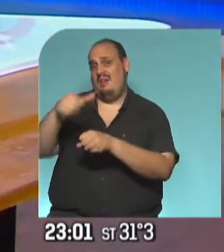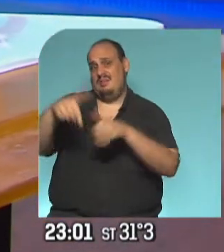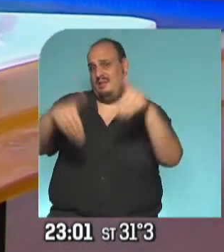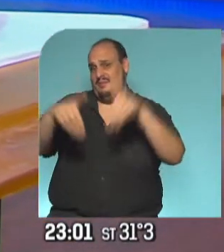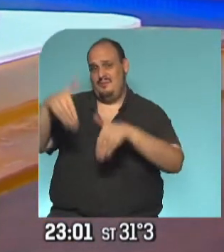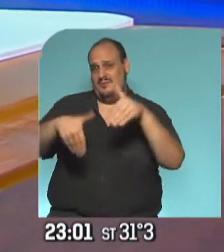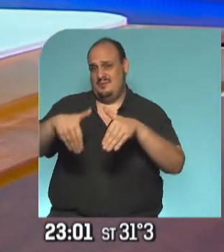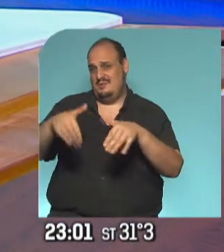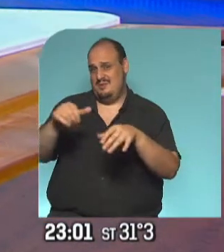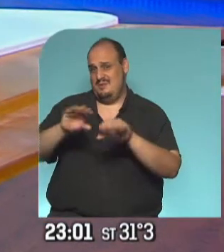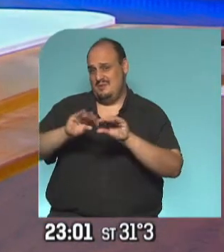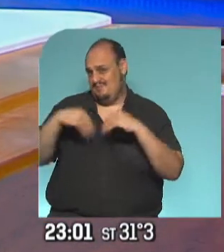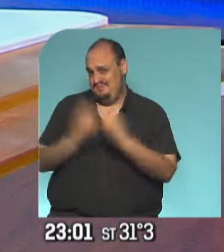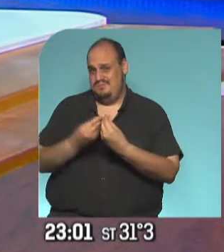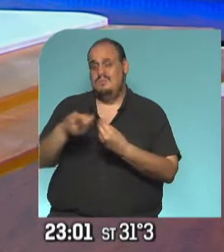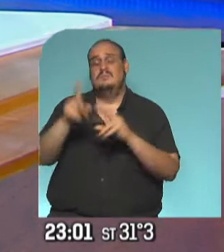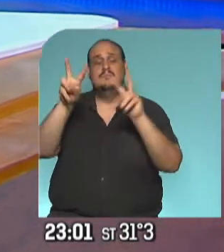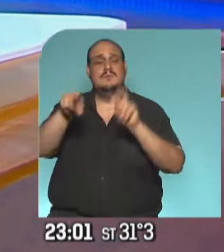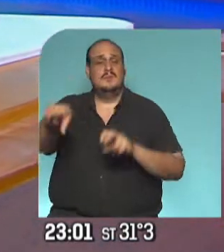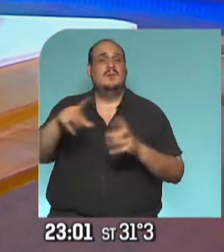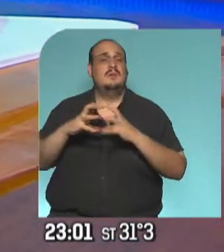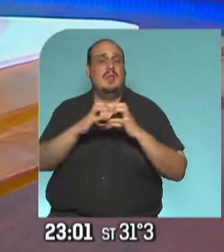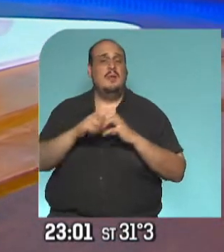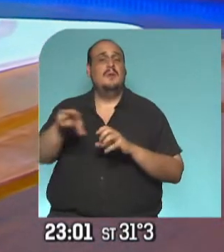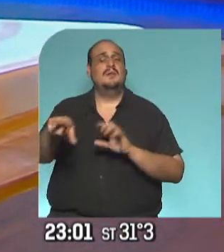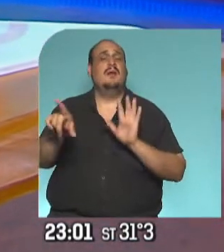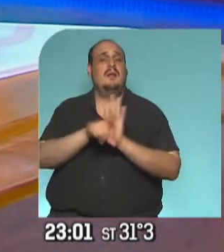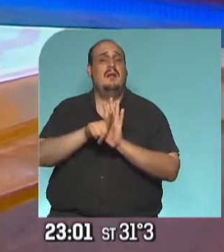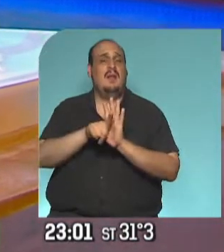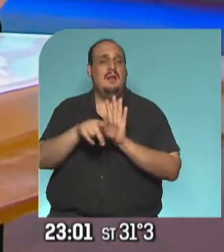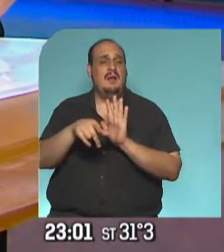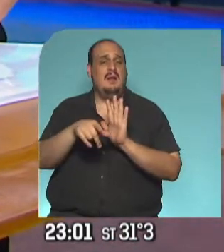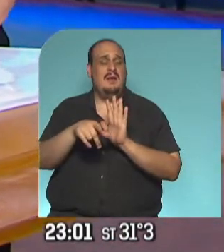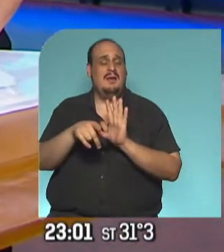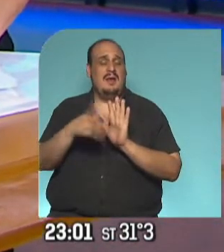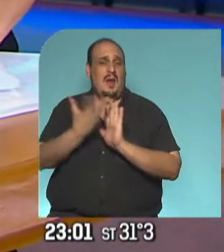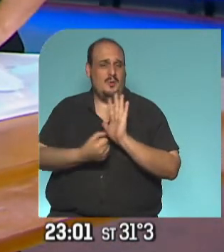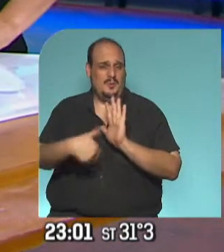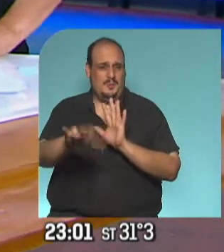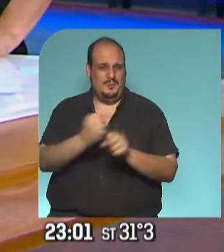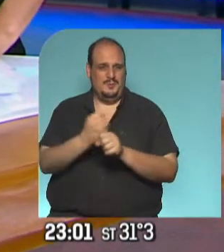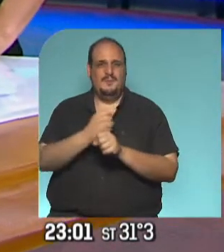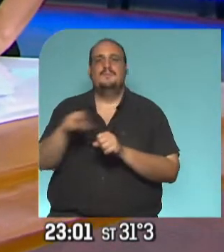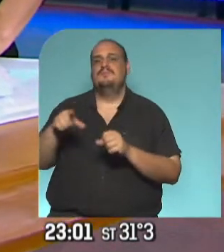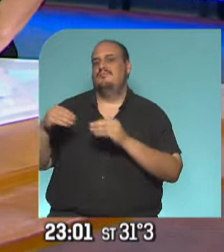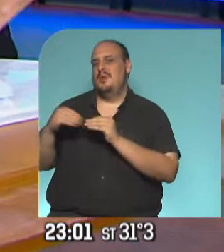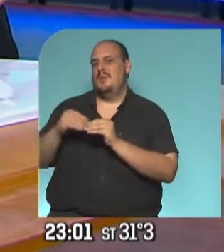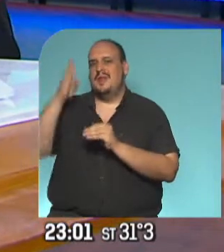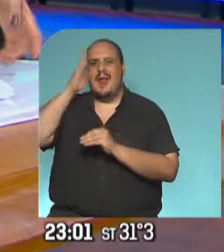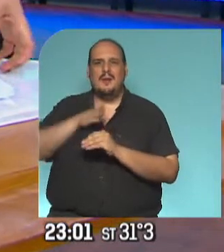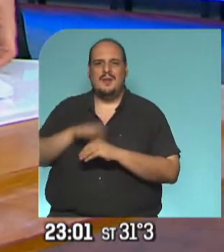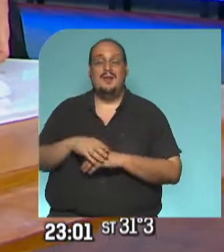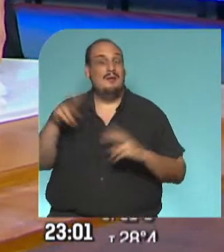votación sobre el tema del debate de la legalización del aborto. Con mi querida compañera y amiga Gabriela Previtera, seguimos un buen rato. Nos